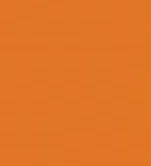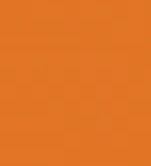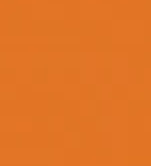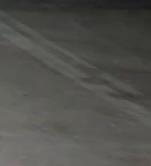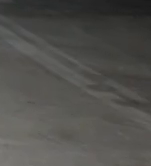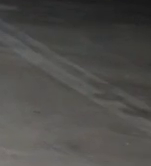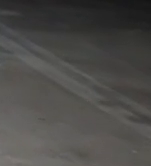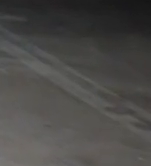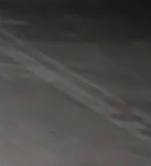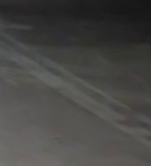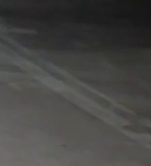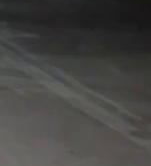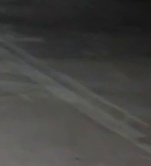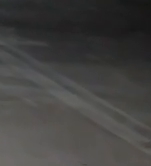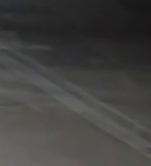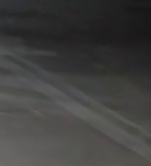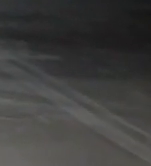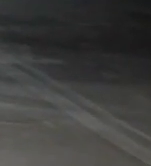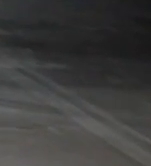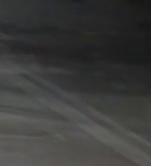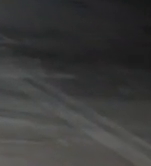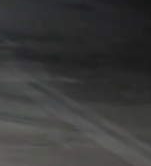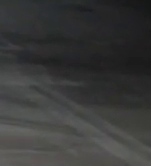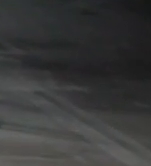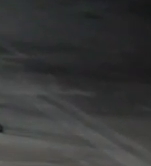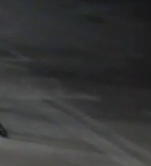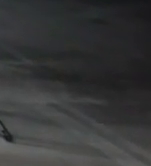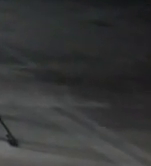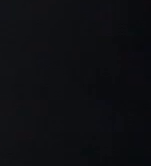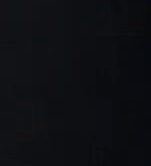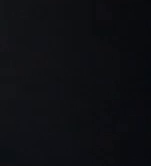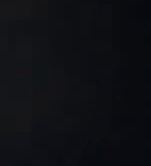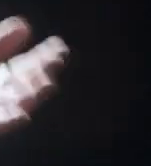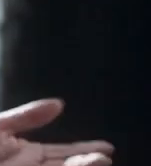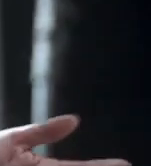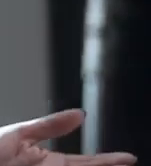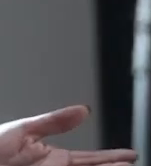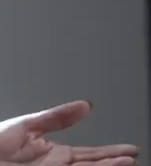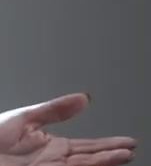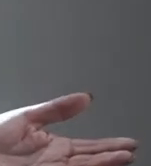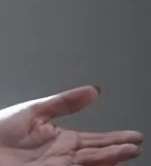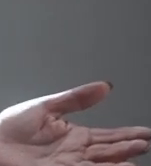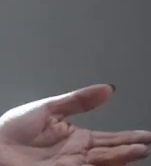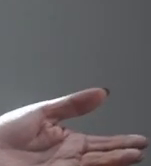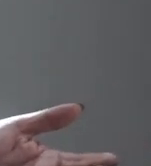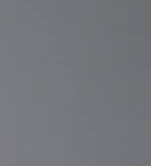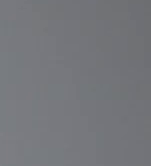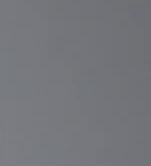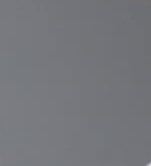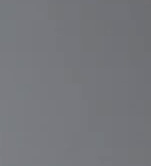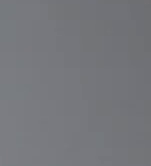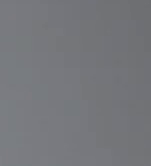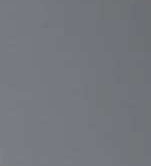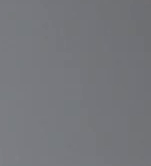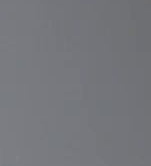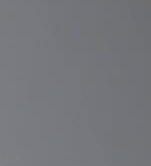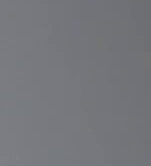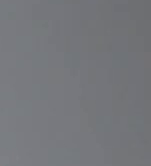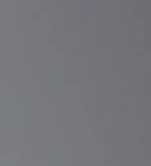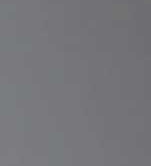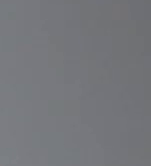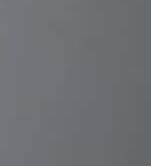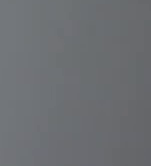Movimiento Ciudadano. A ver, ¿quién va a dar la cara por ti? ¿Quién va a dar la cara por los abandonados? ¿Quién va a dar la